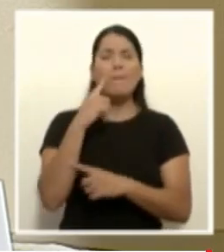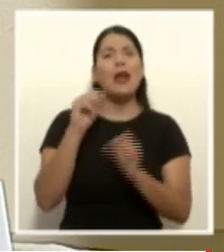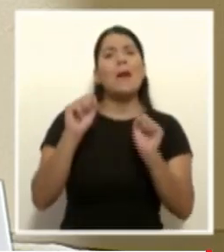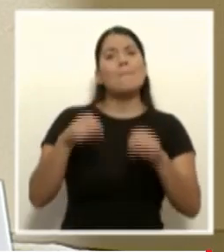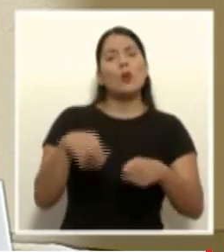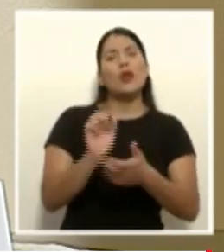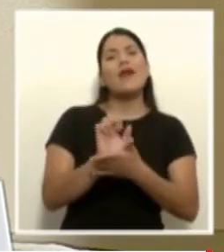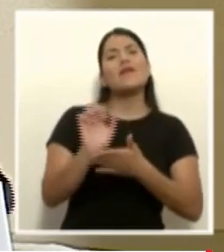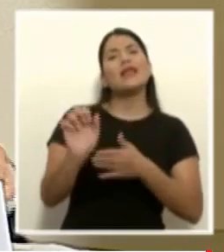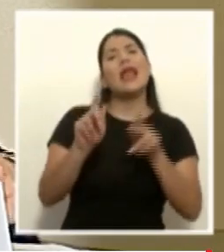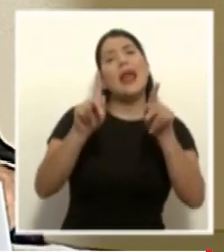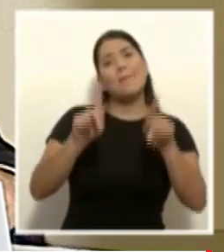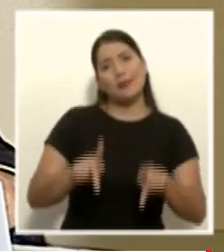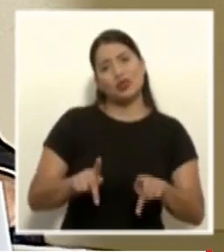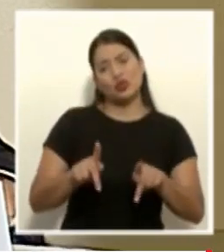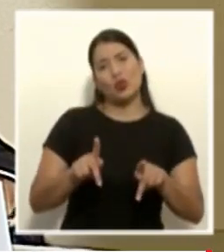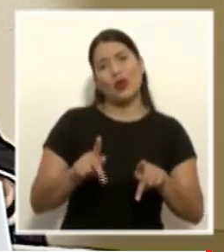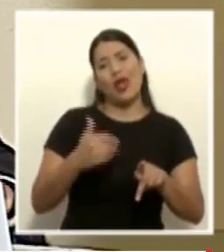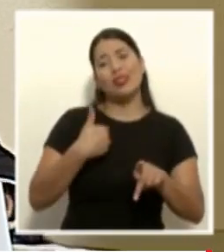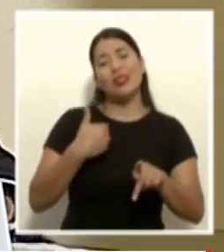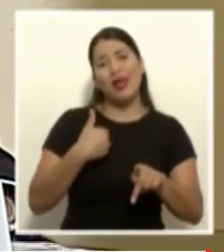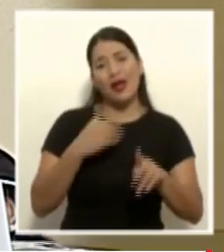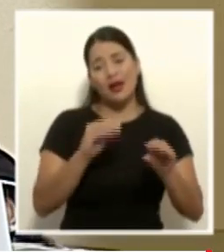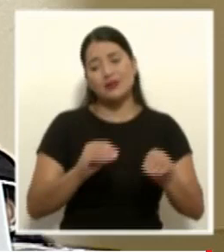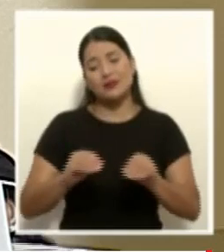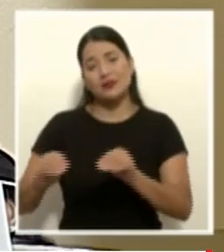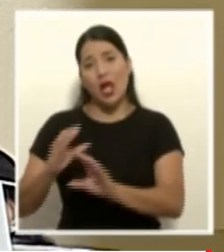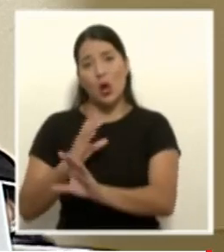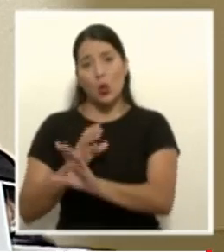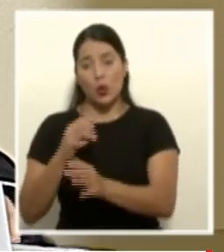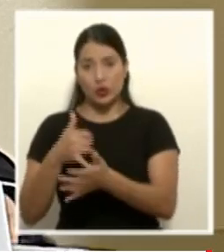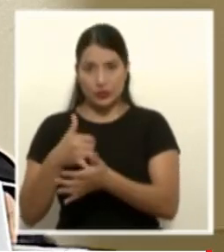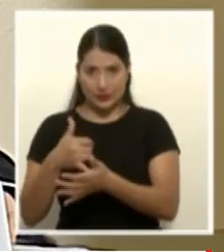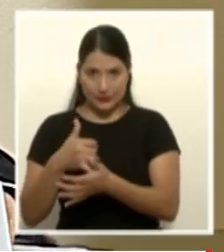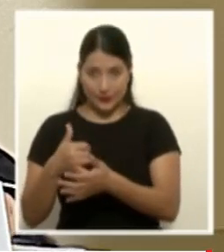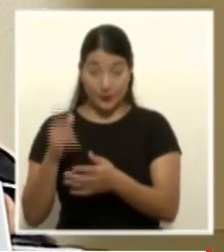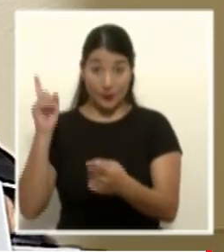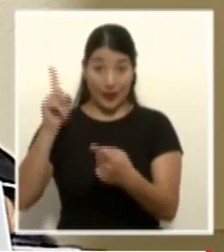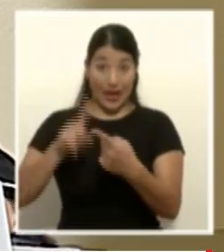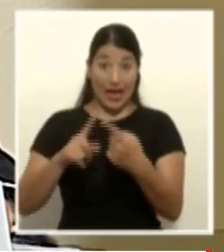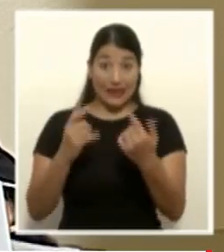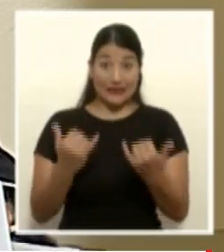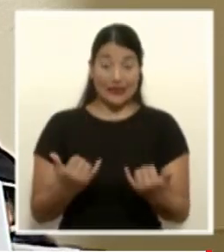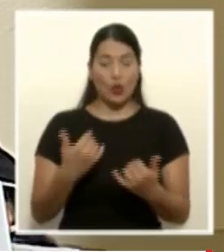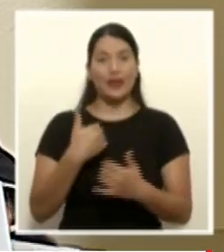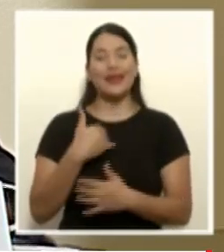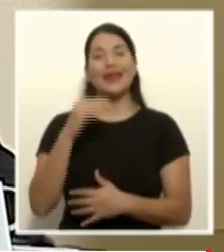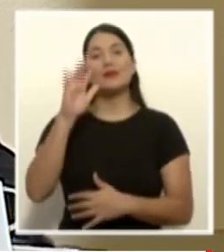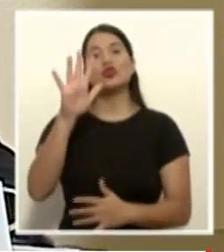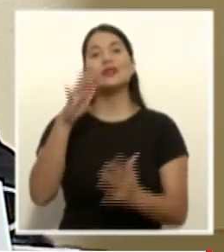paciente llegue a una unidad de cuidados intensivos. Hasta el día de hoy tenemos